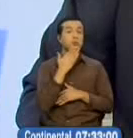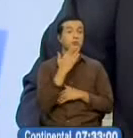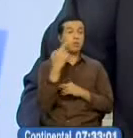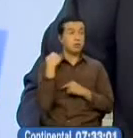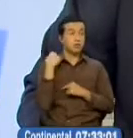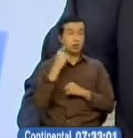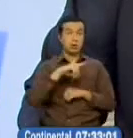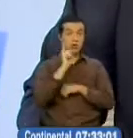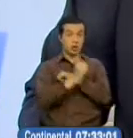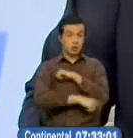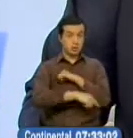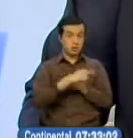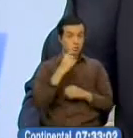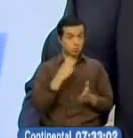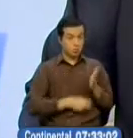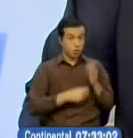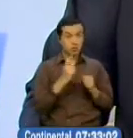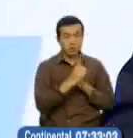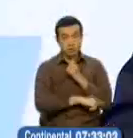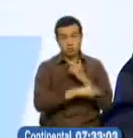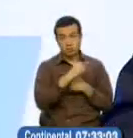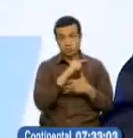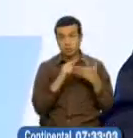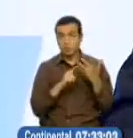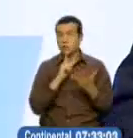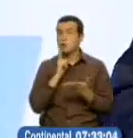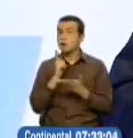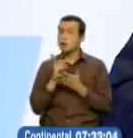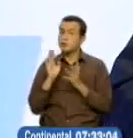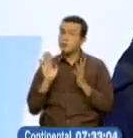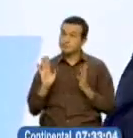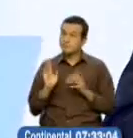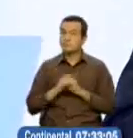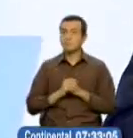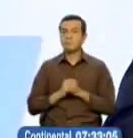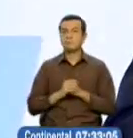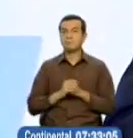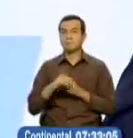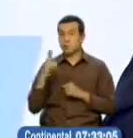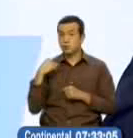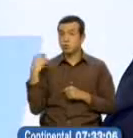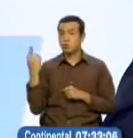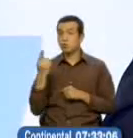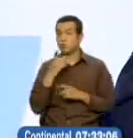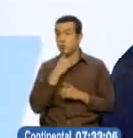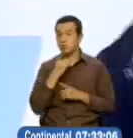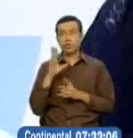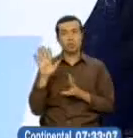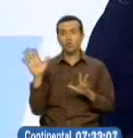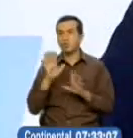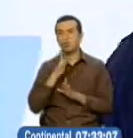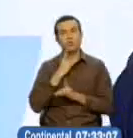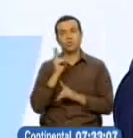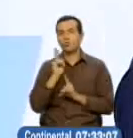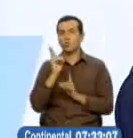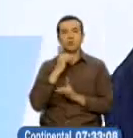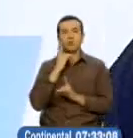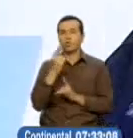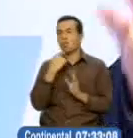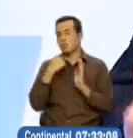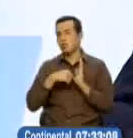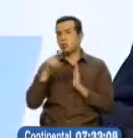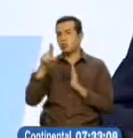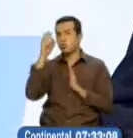competencia sancionadora. Sí. A ver, ninguno de nosotros nos gusta que si tú te pasas